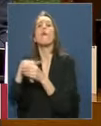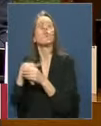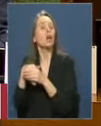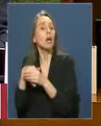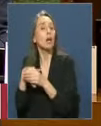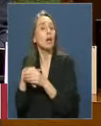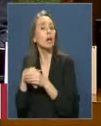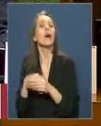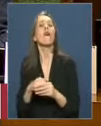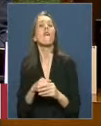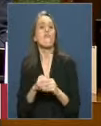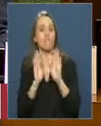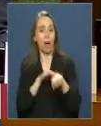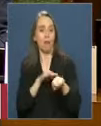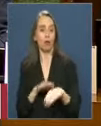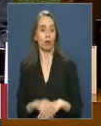A favor.